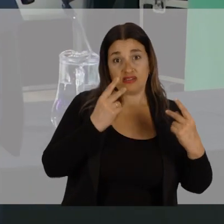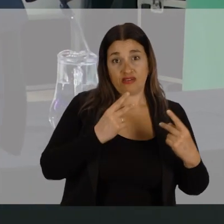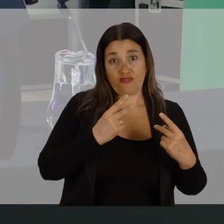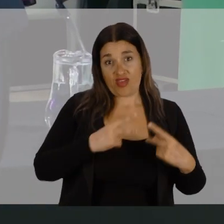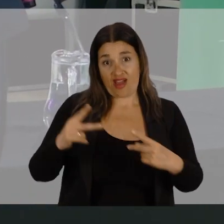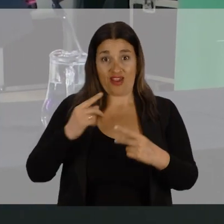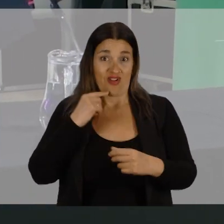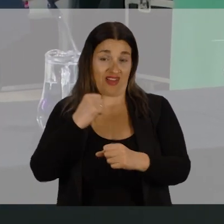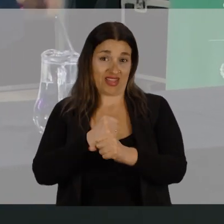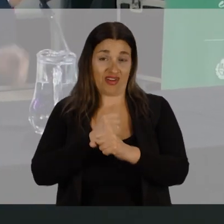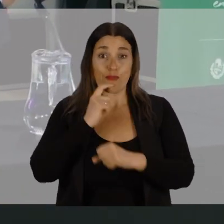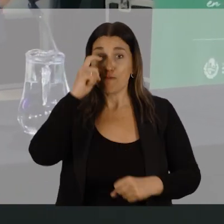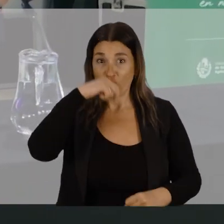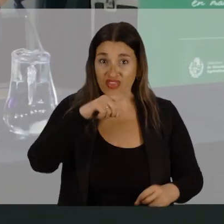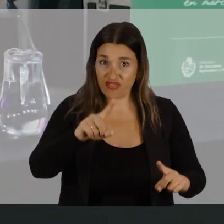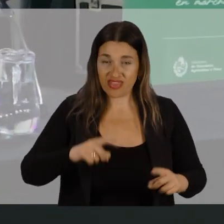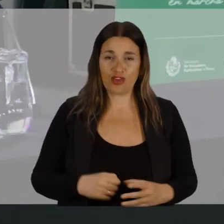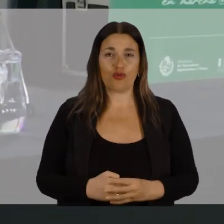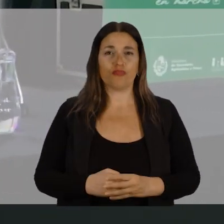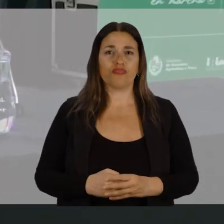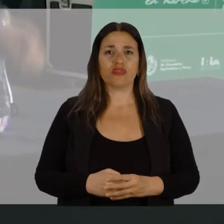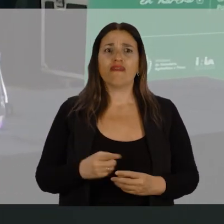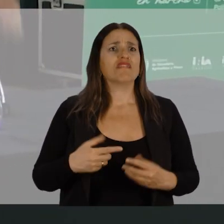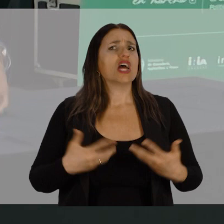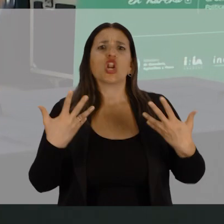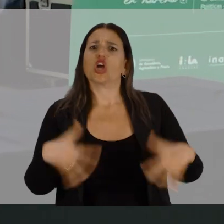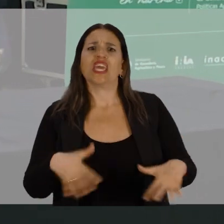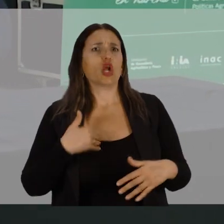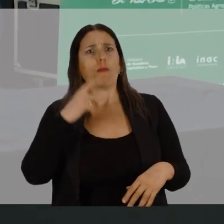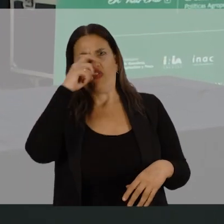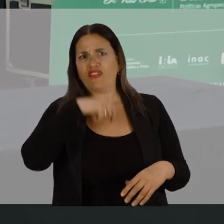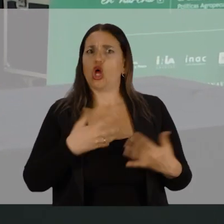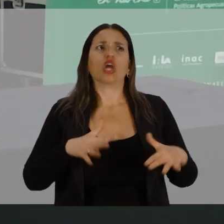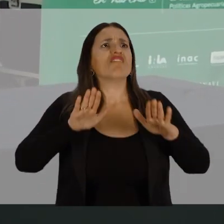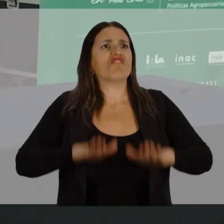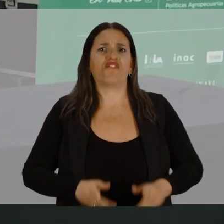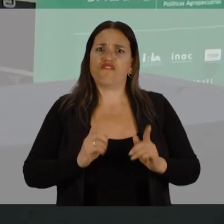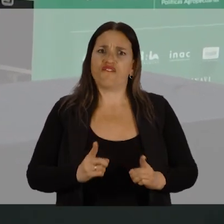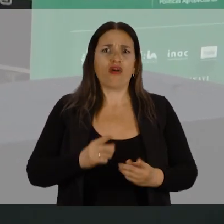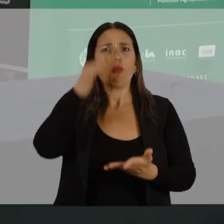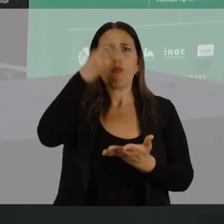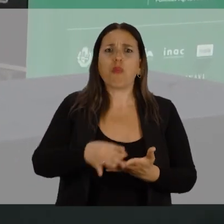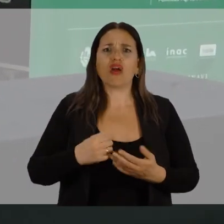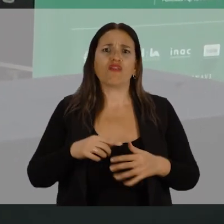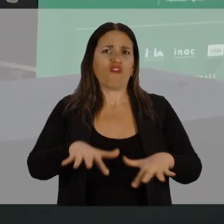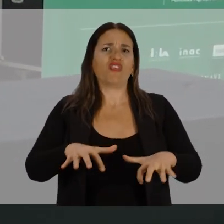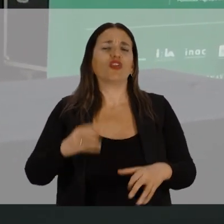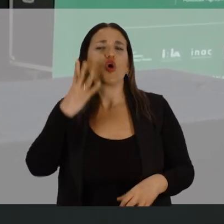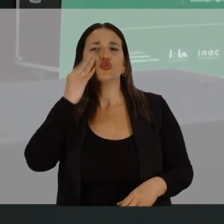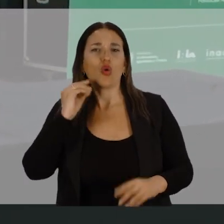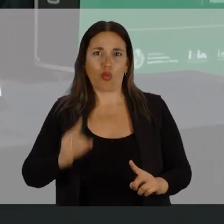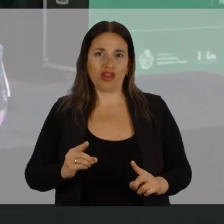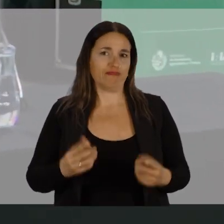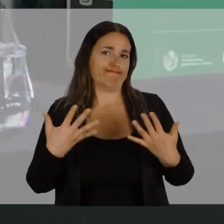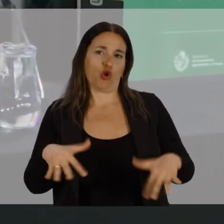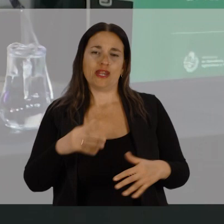cuyos padres se fueron a trabajar a Montevideo y él no se quiso ir a Montevideo, se quedó